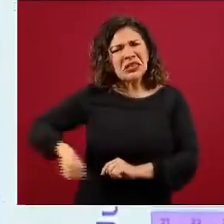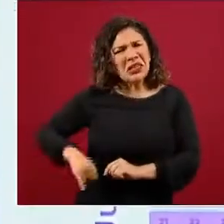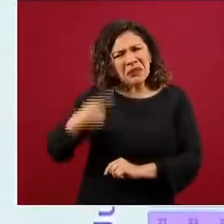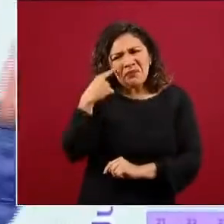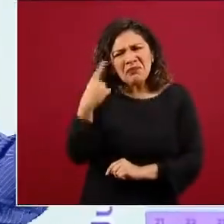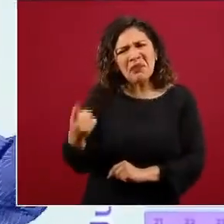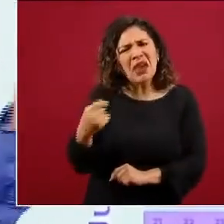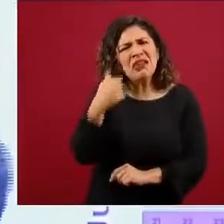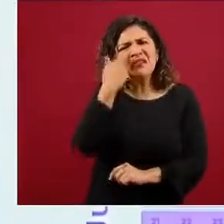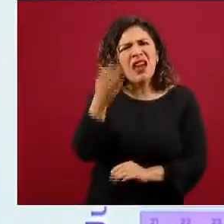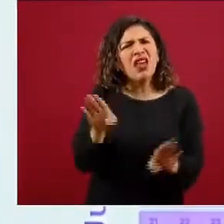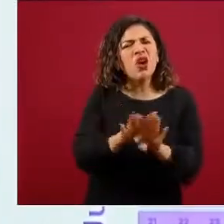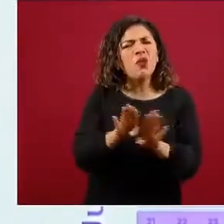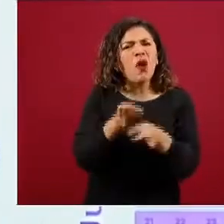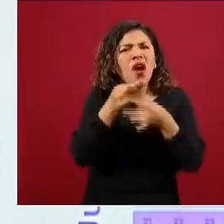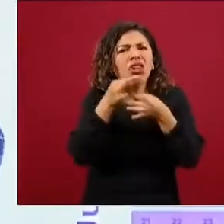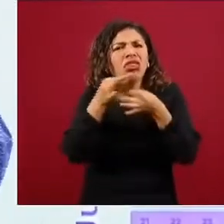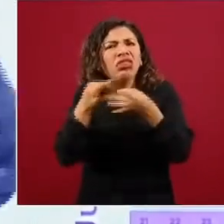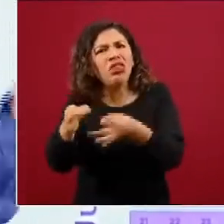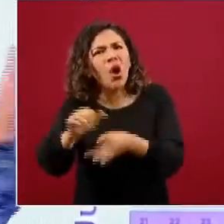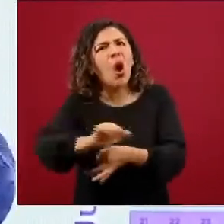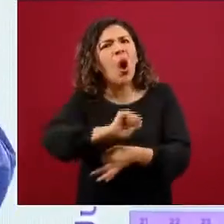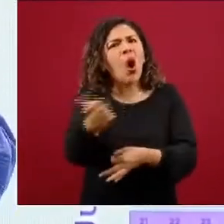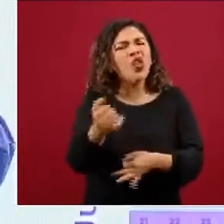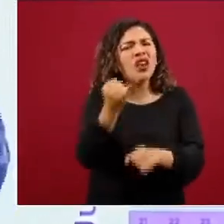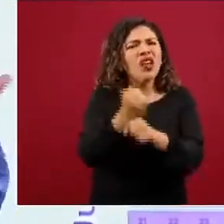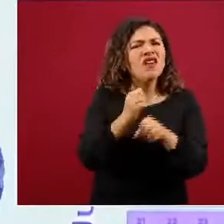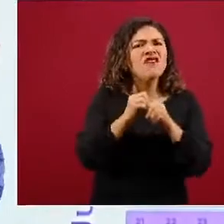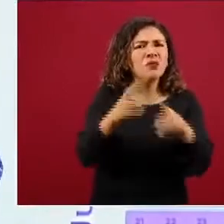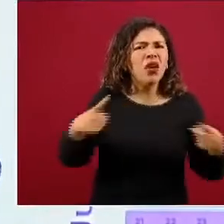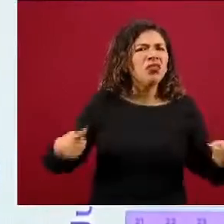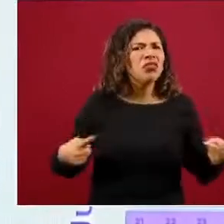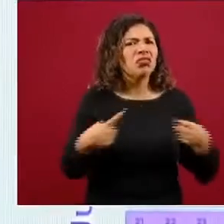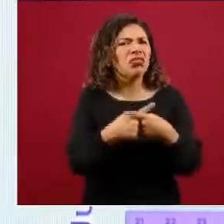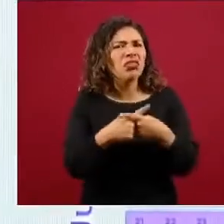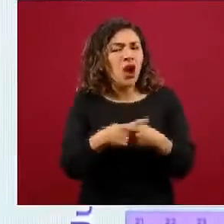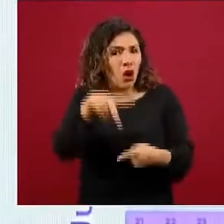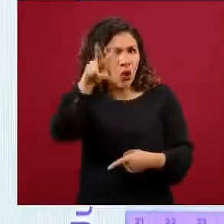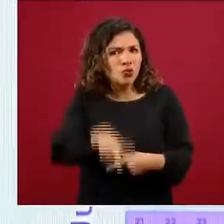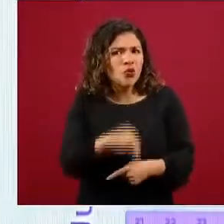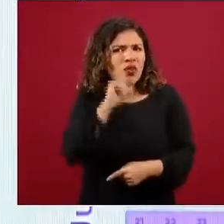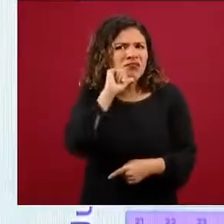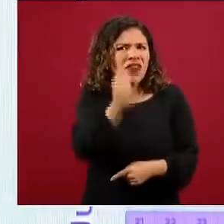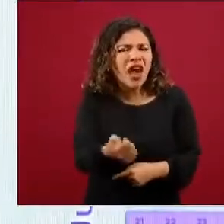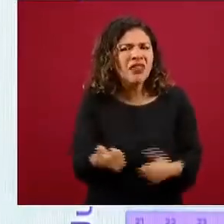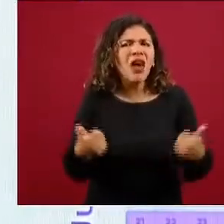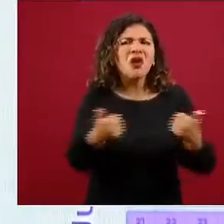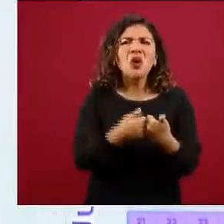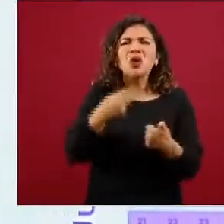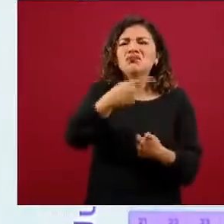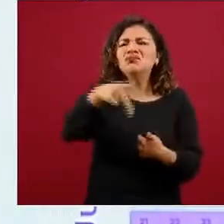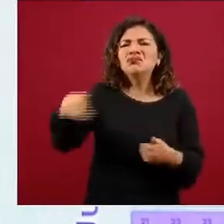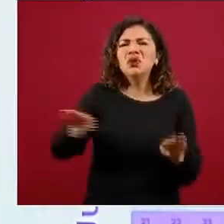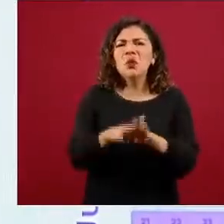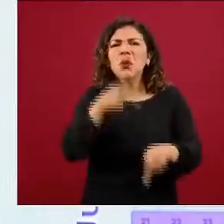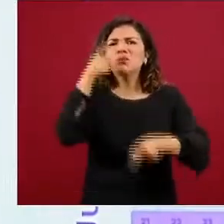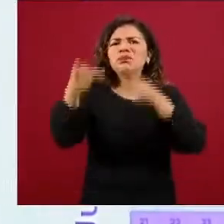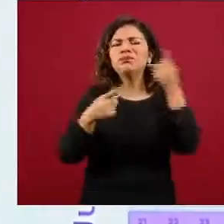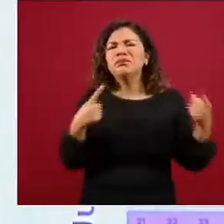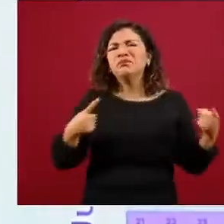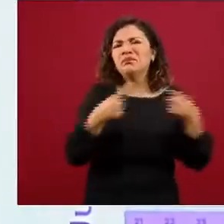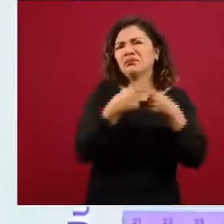sociedad en distraer la atención, en cambiar la realidad a través de distorsionar